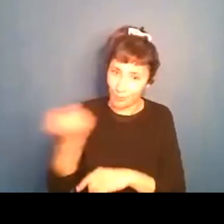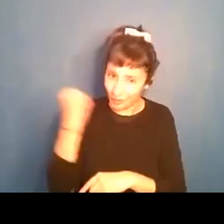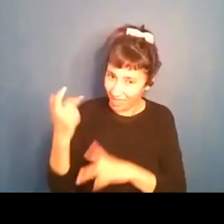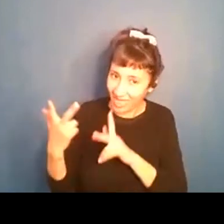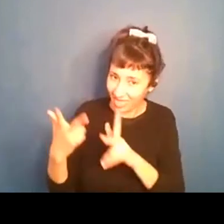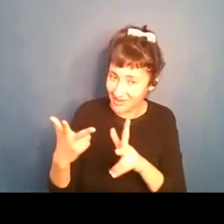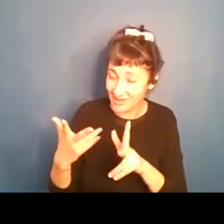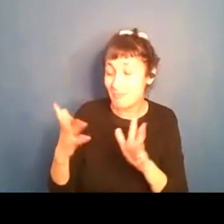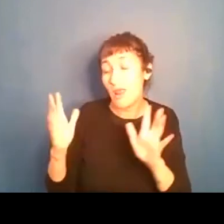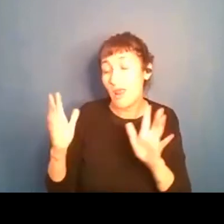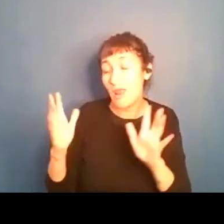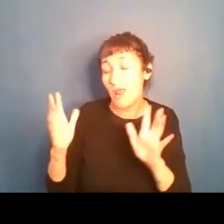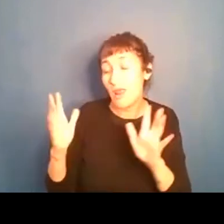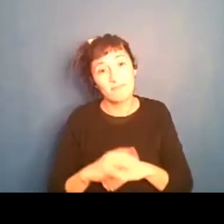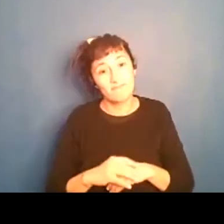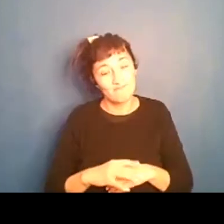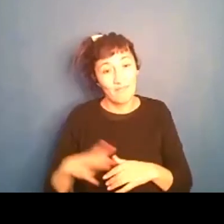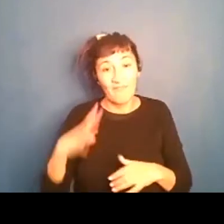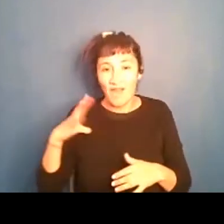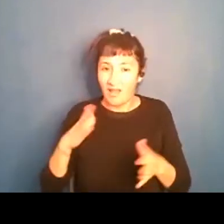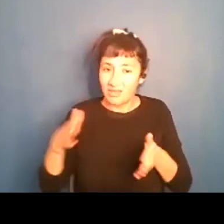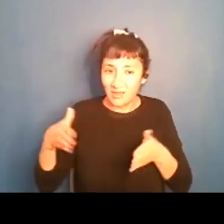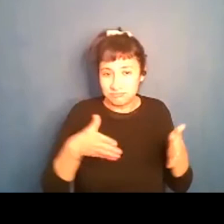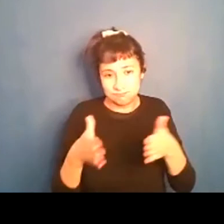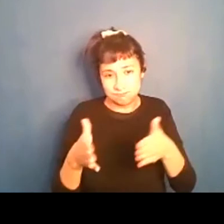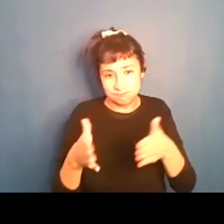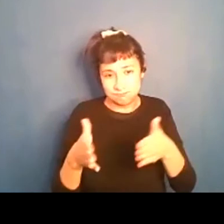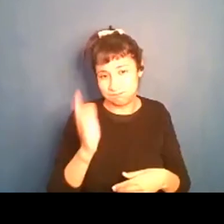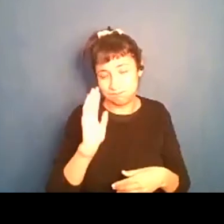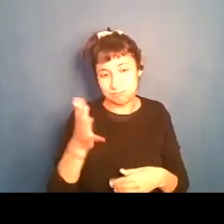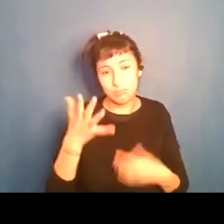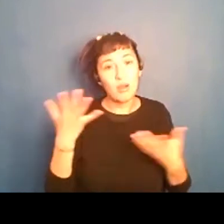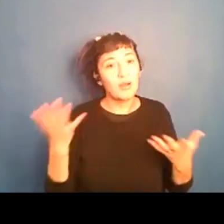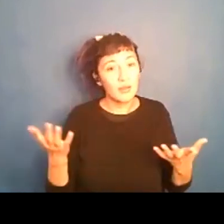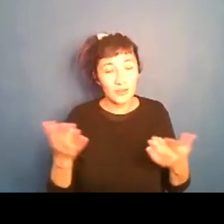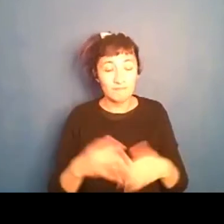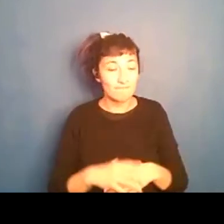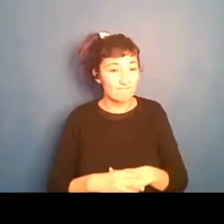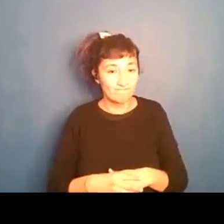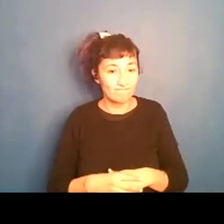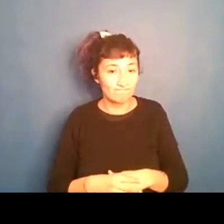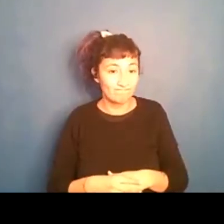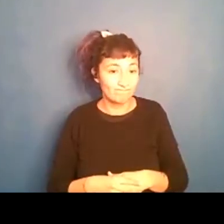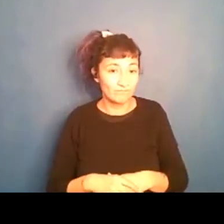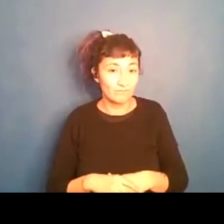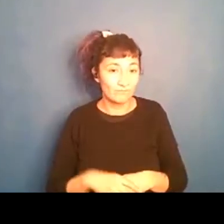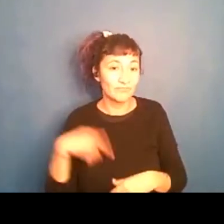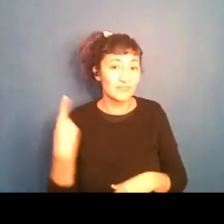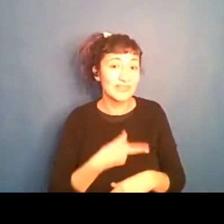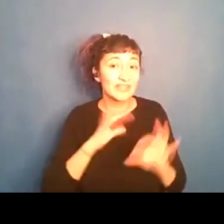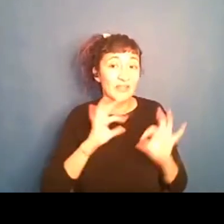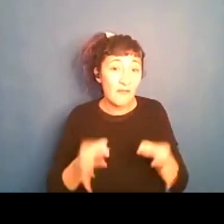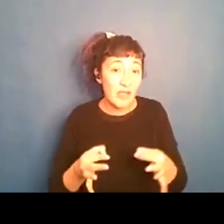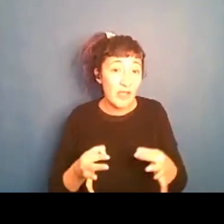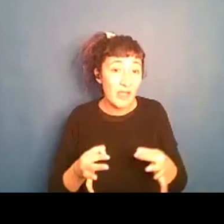pero bueno, queda largo el camino todavía, porque sabemos que una vez que